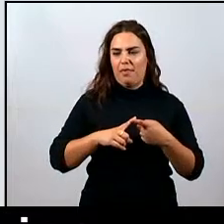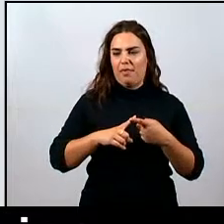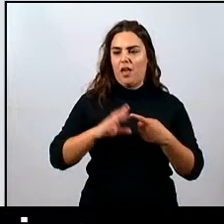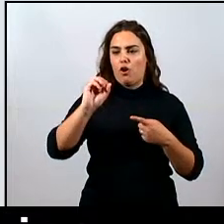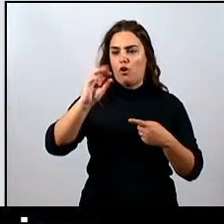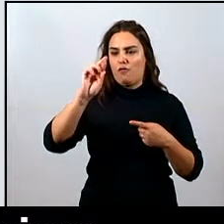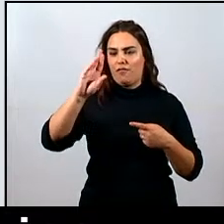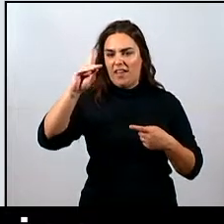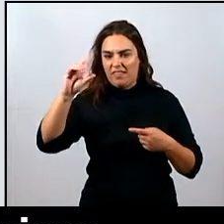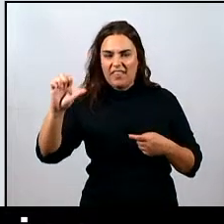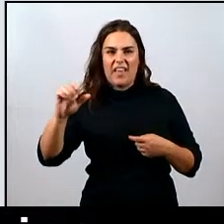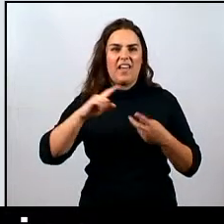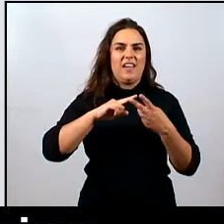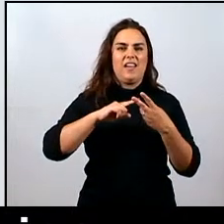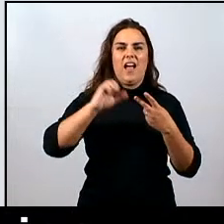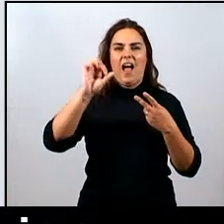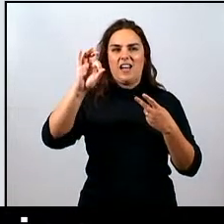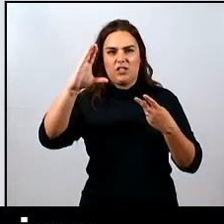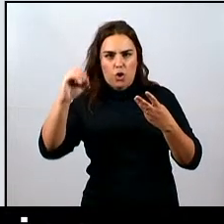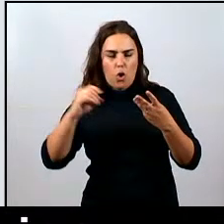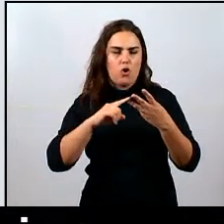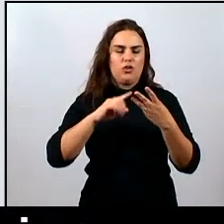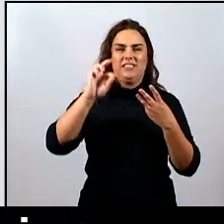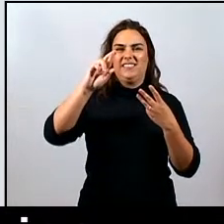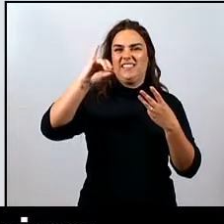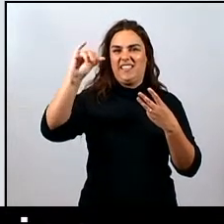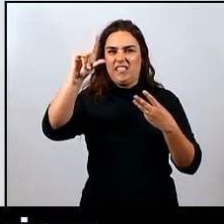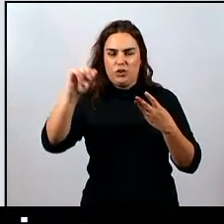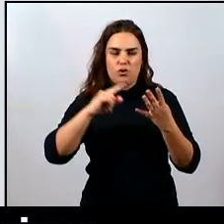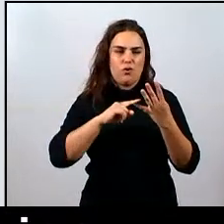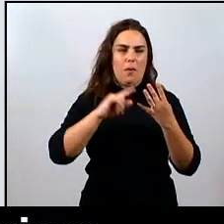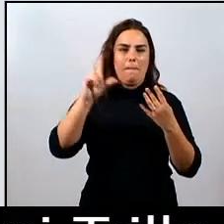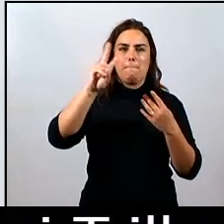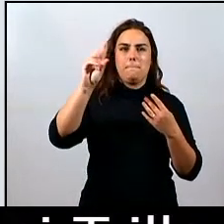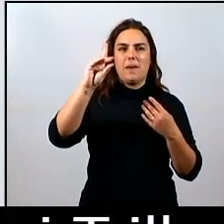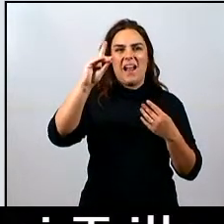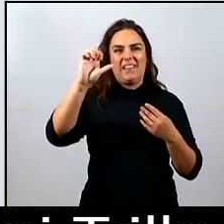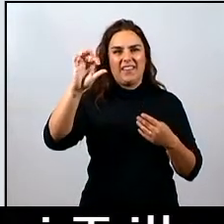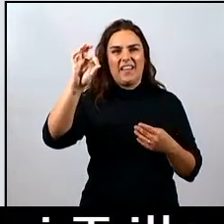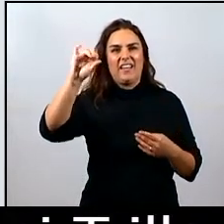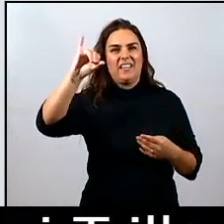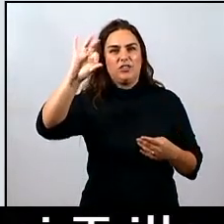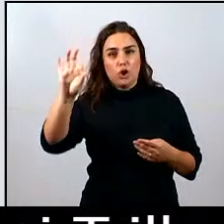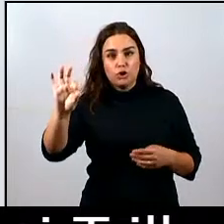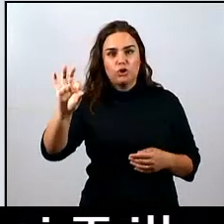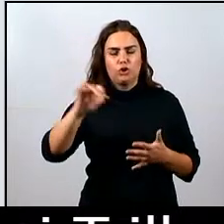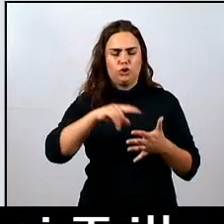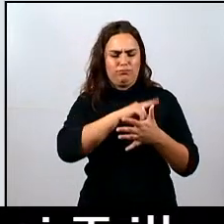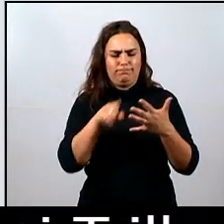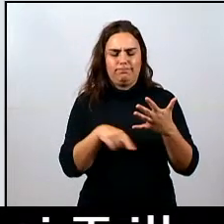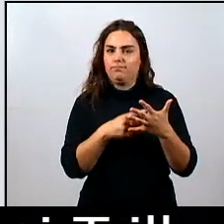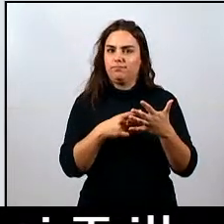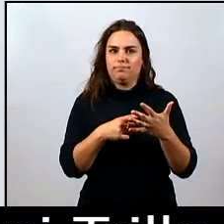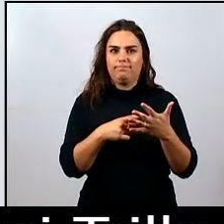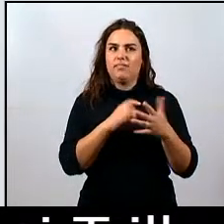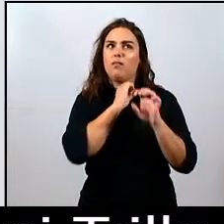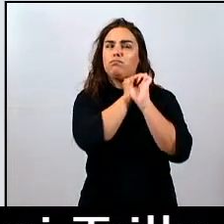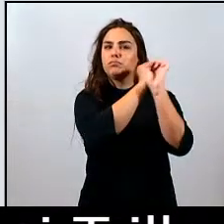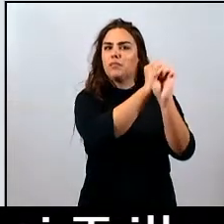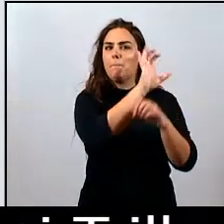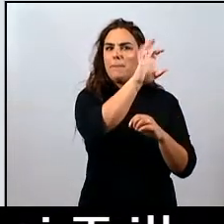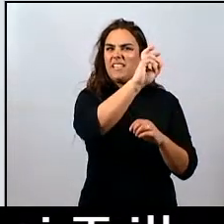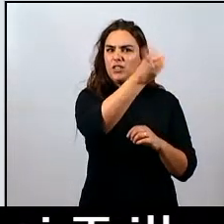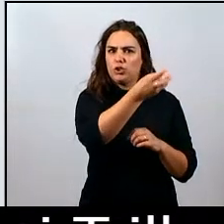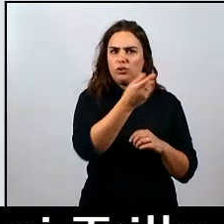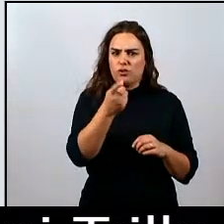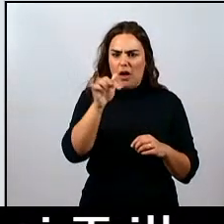Cofrente, ni Ascó, ni Trillo, ni Vandellós. Lo que nos quieren es condenar a tener que depender de otros países cuando